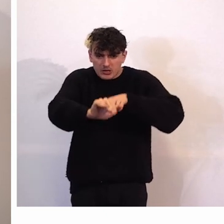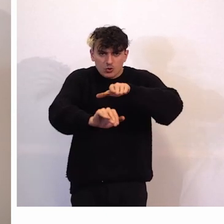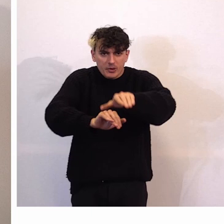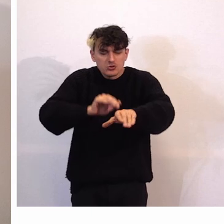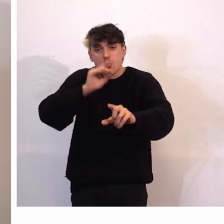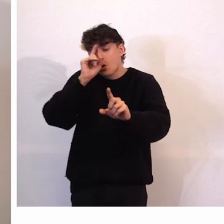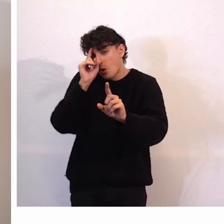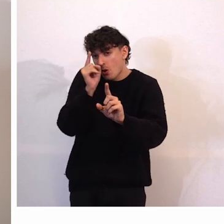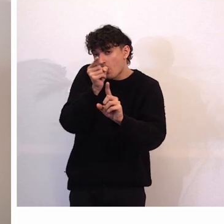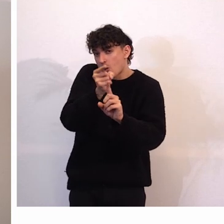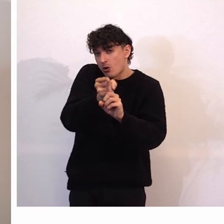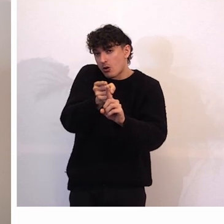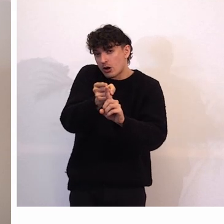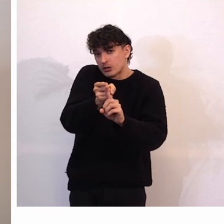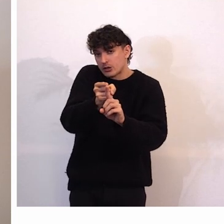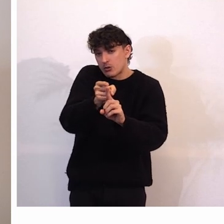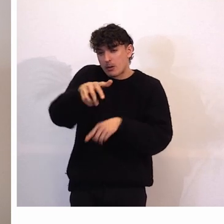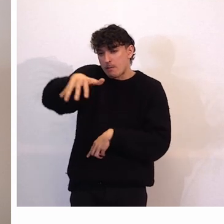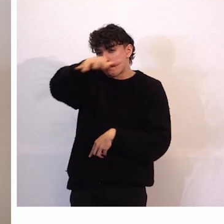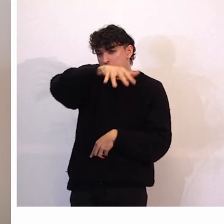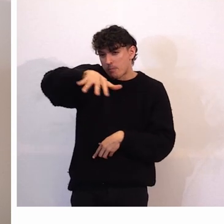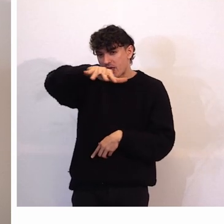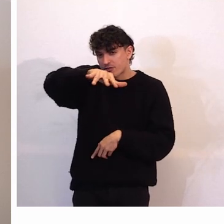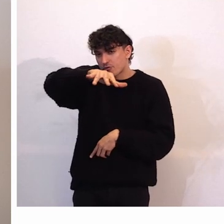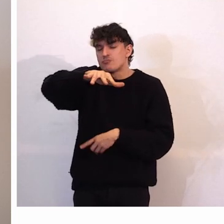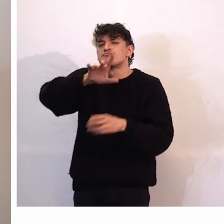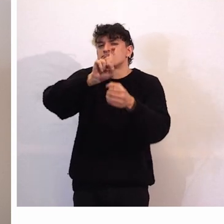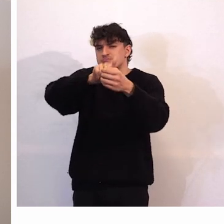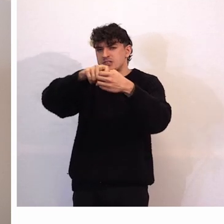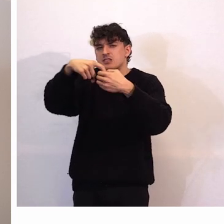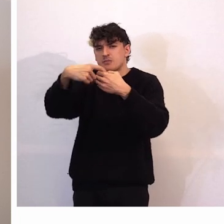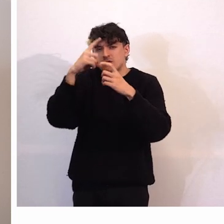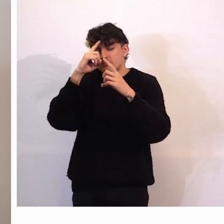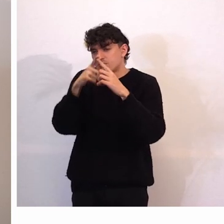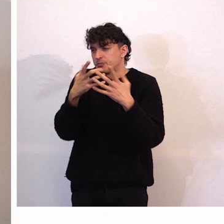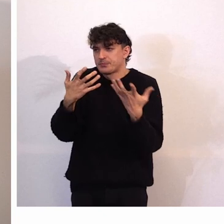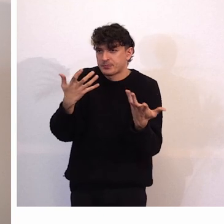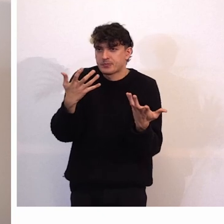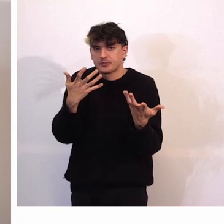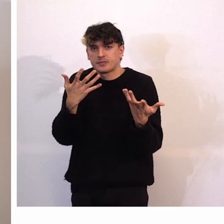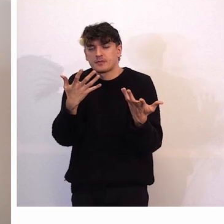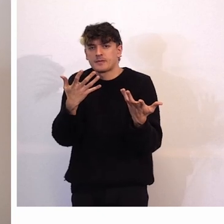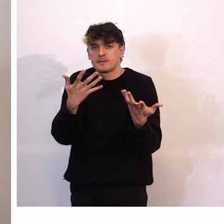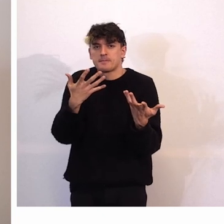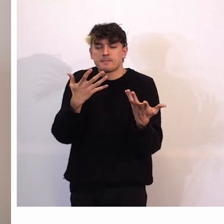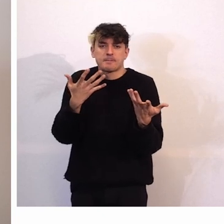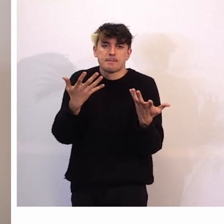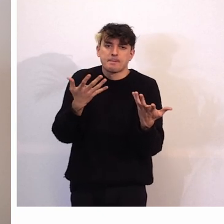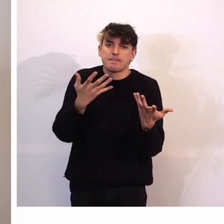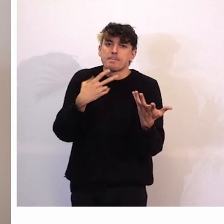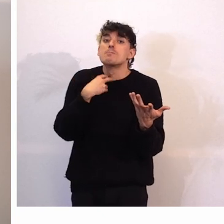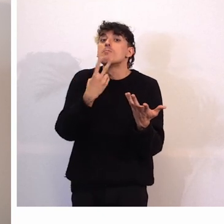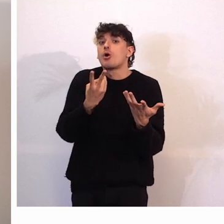ocupar esos espacios para dar nuestro para tener